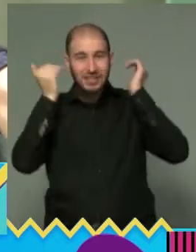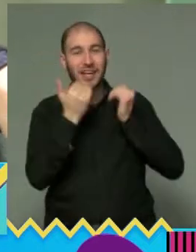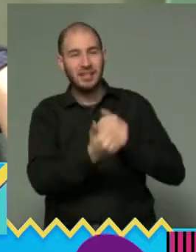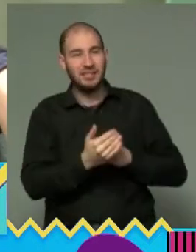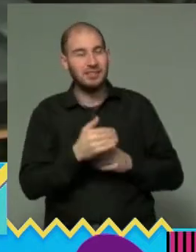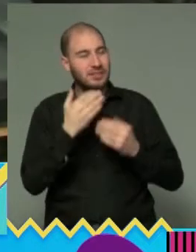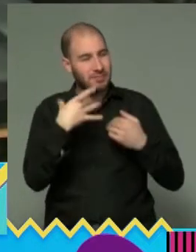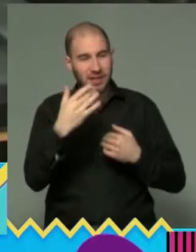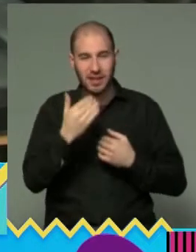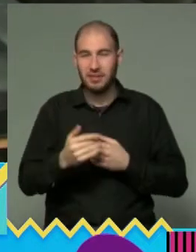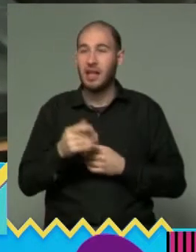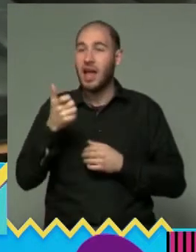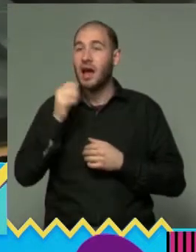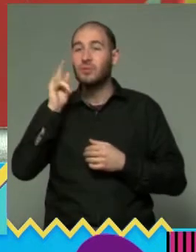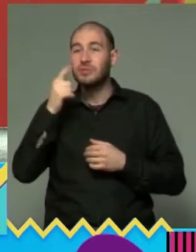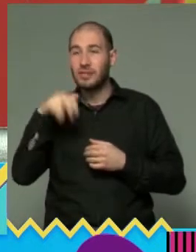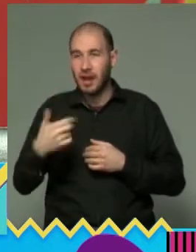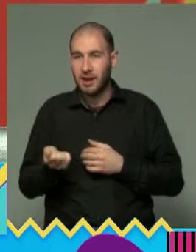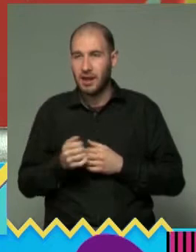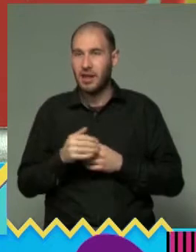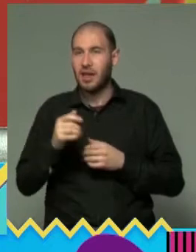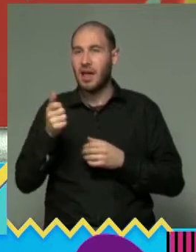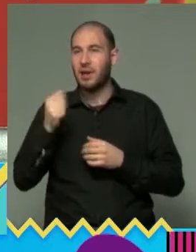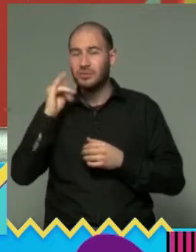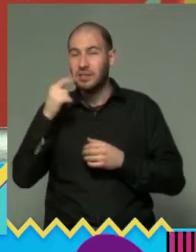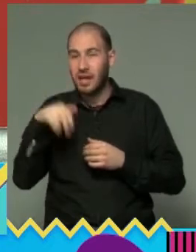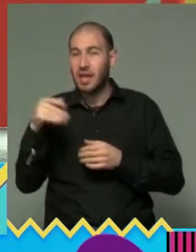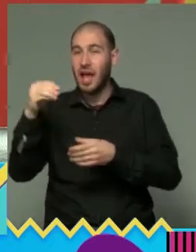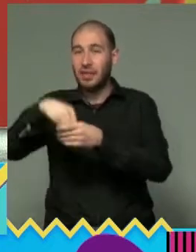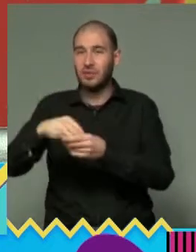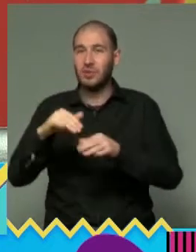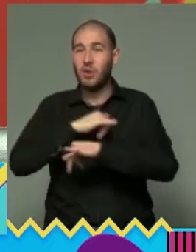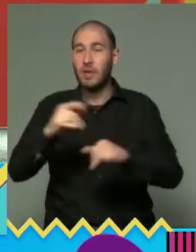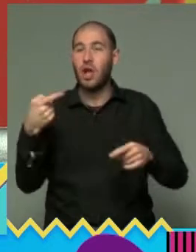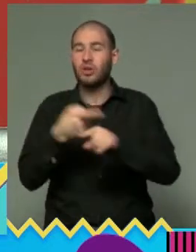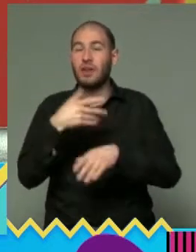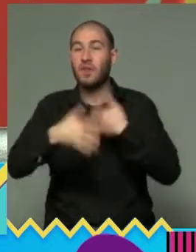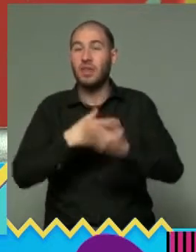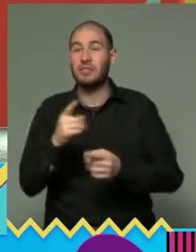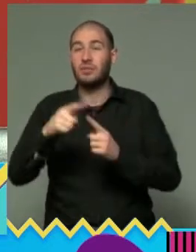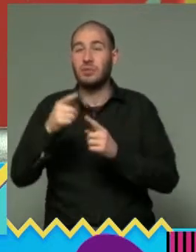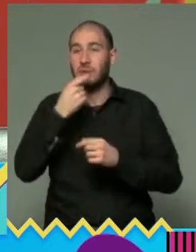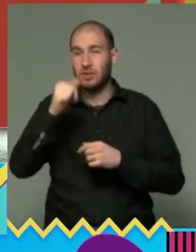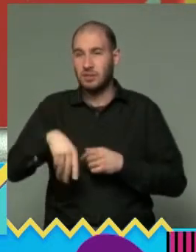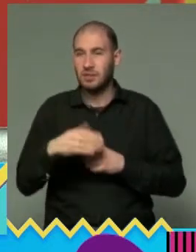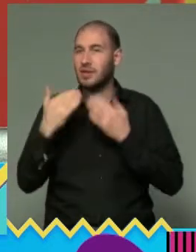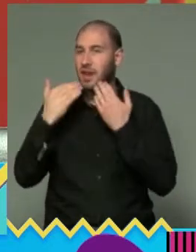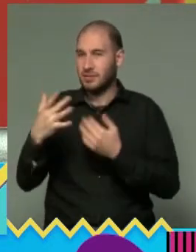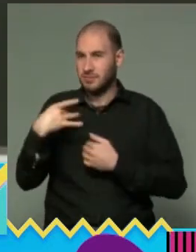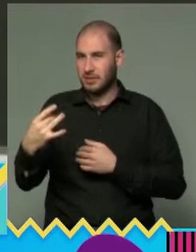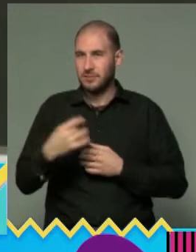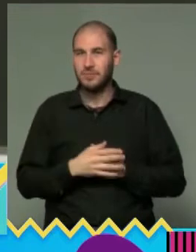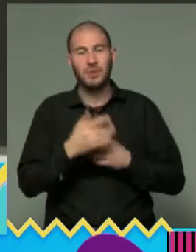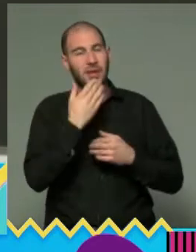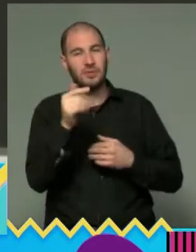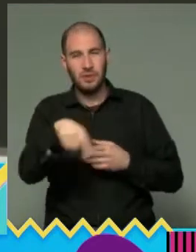ustedes por la invitación. Y Agustina Marceró, es miembro de la campaña contra la violencia institucional aquí en Mendoza. Muchas gracias por la invitación.